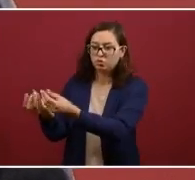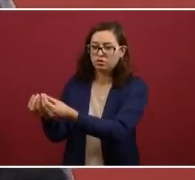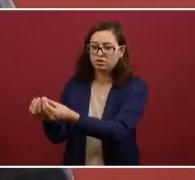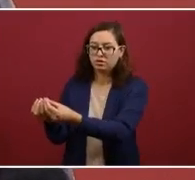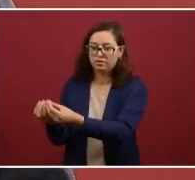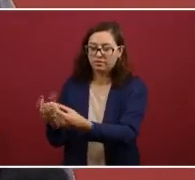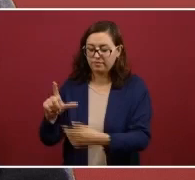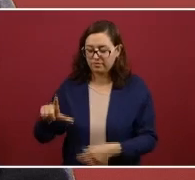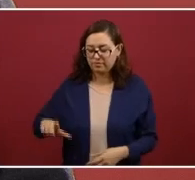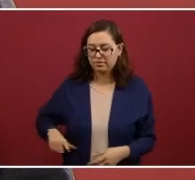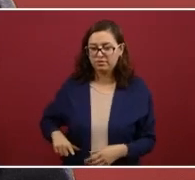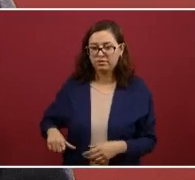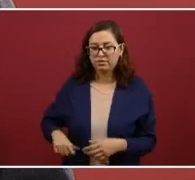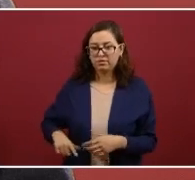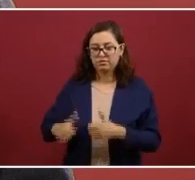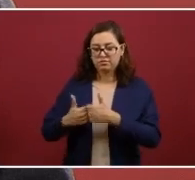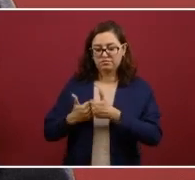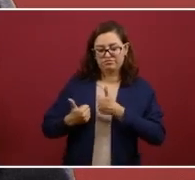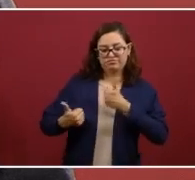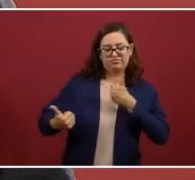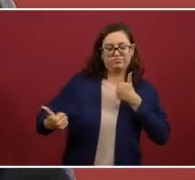se pueda del poder.